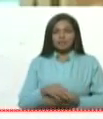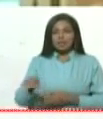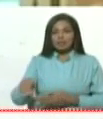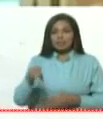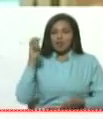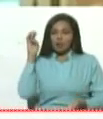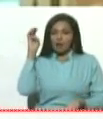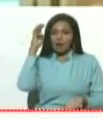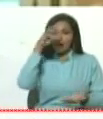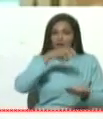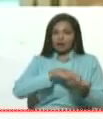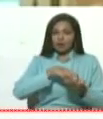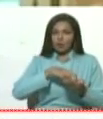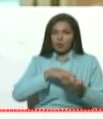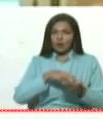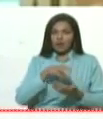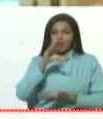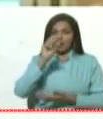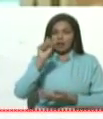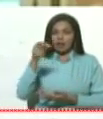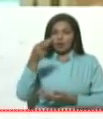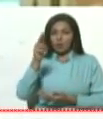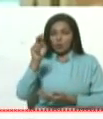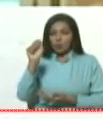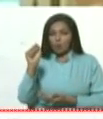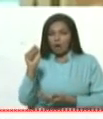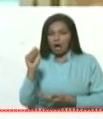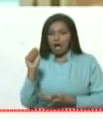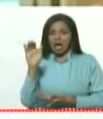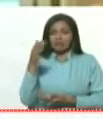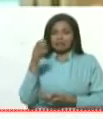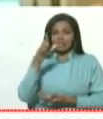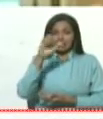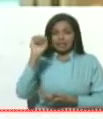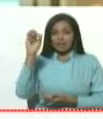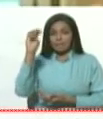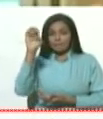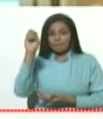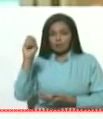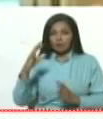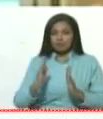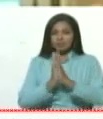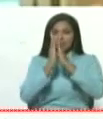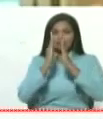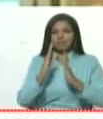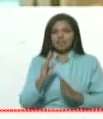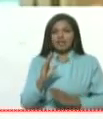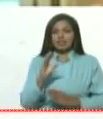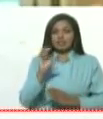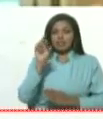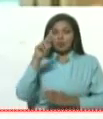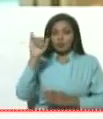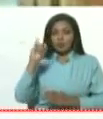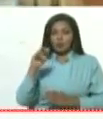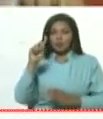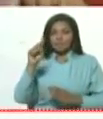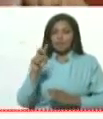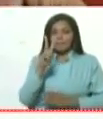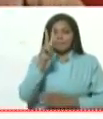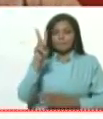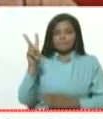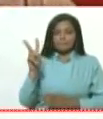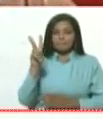Aragua, Cagua, El Limón, Santa Cruz y Villa de Cura. Bienvenidas a la